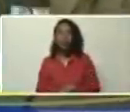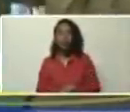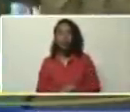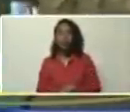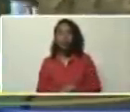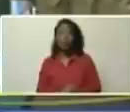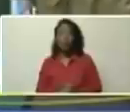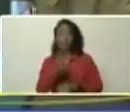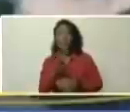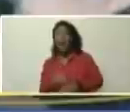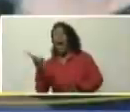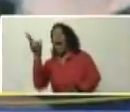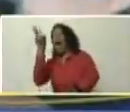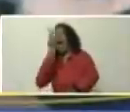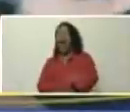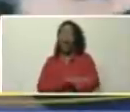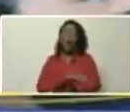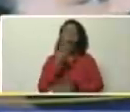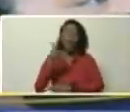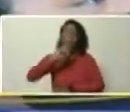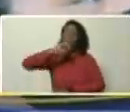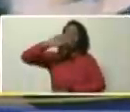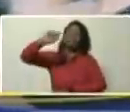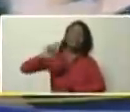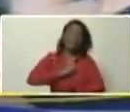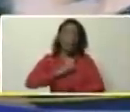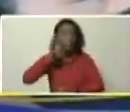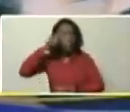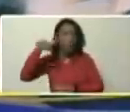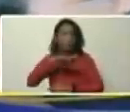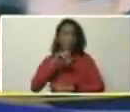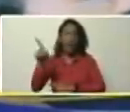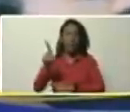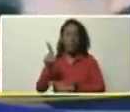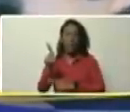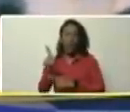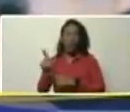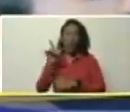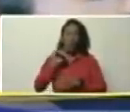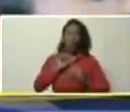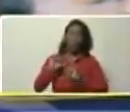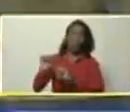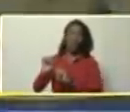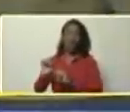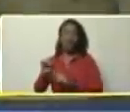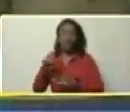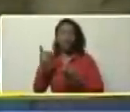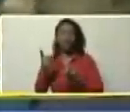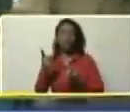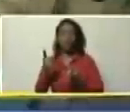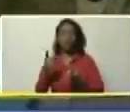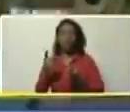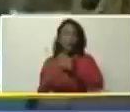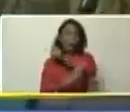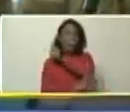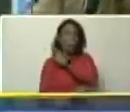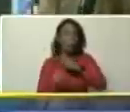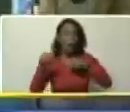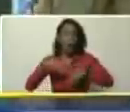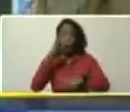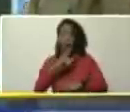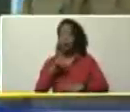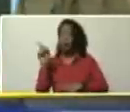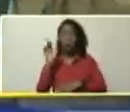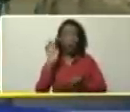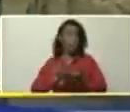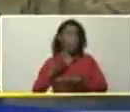Lo peor de lo peor, los que odian al pueblo, los racistas, los fascistas. Y aquí en Barinas eso no va a